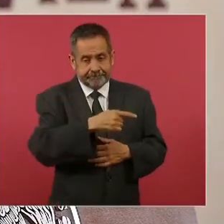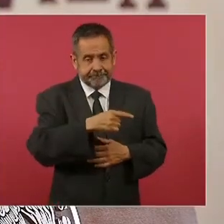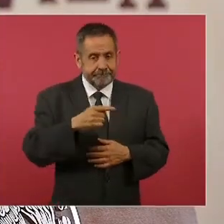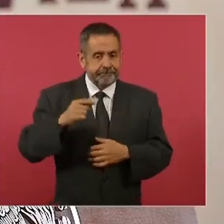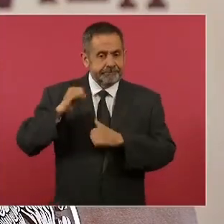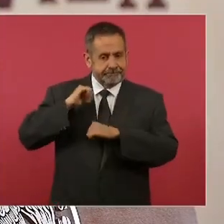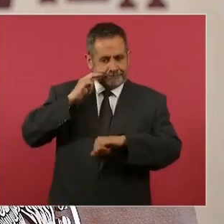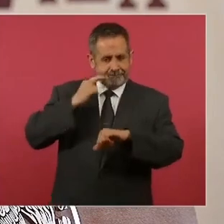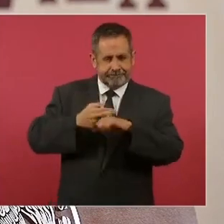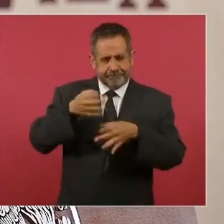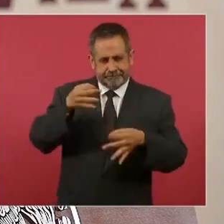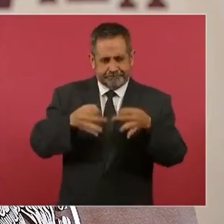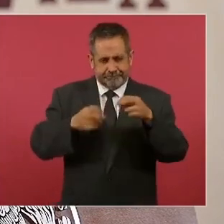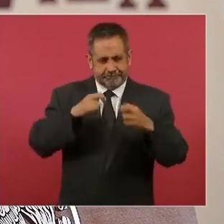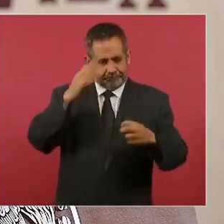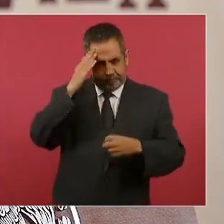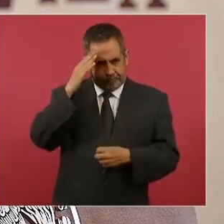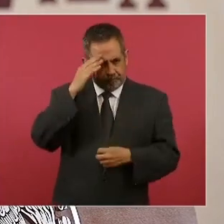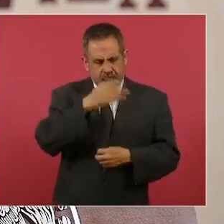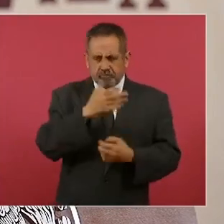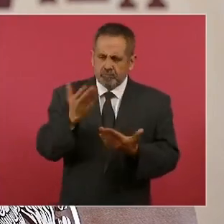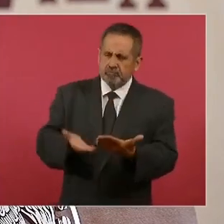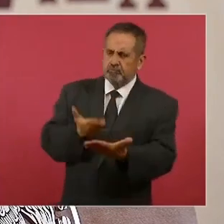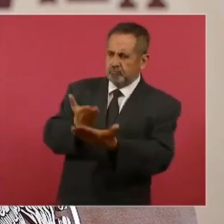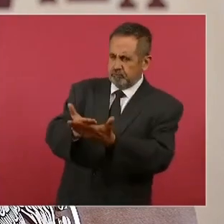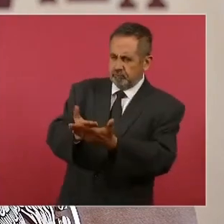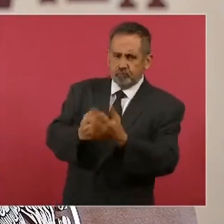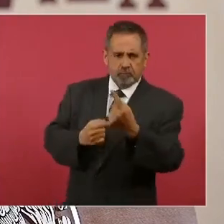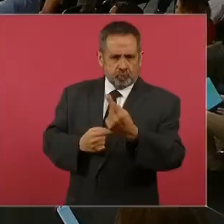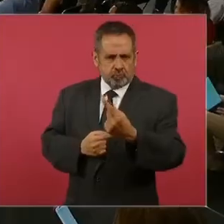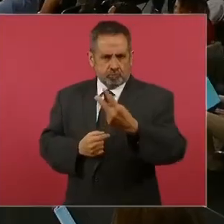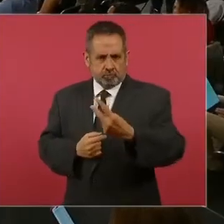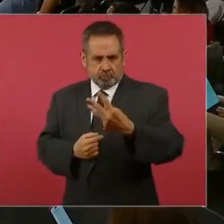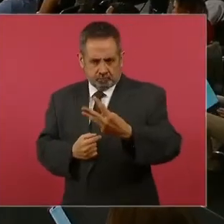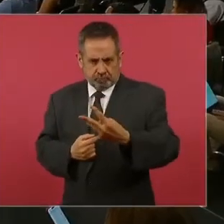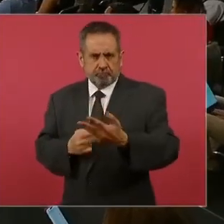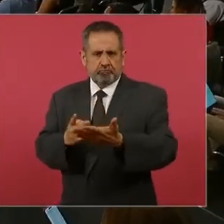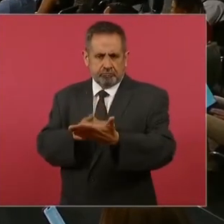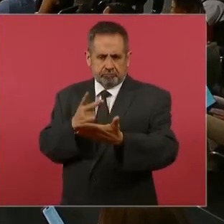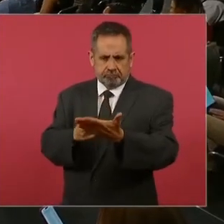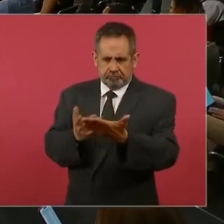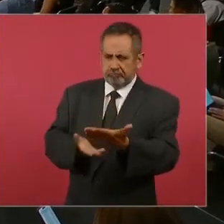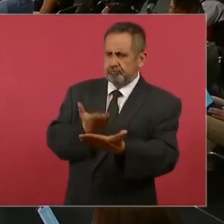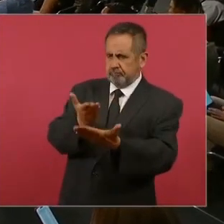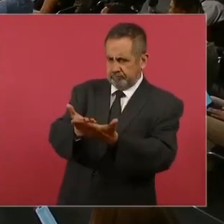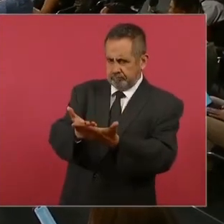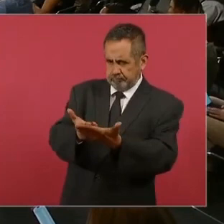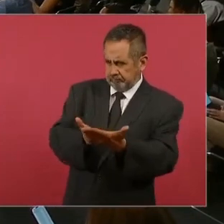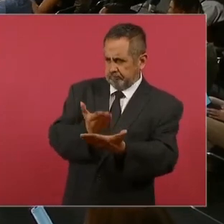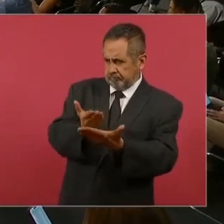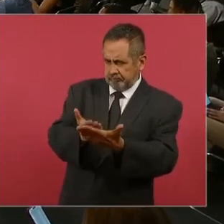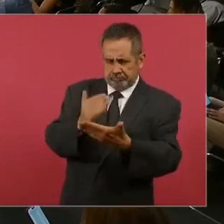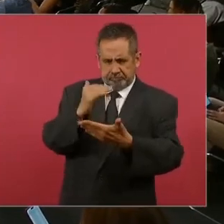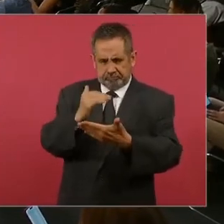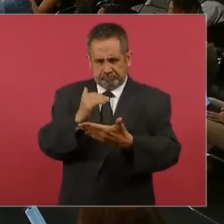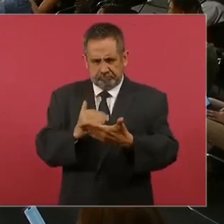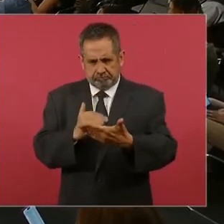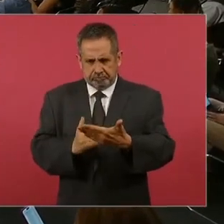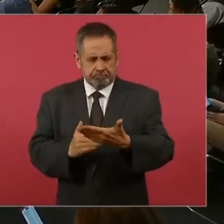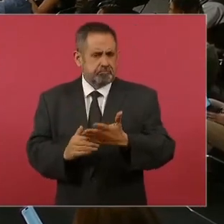ponente planteó un proyecto distinto. Una antes, por favor. Ahí está.